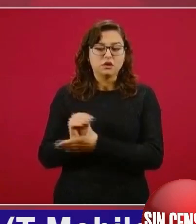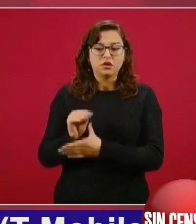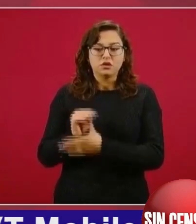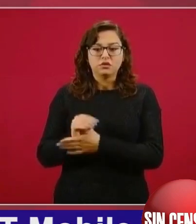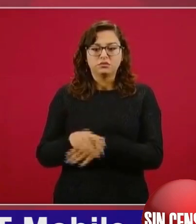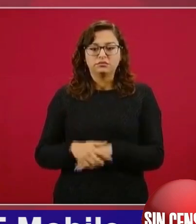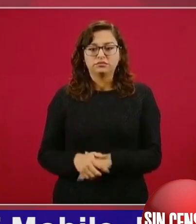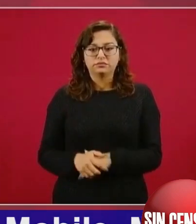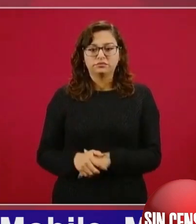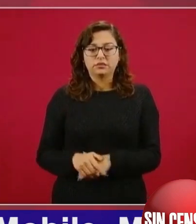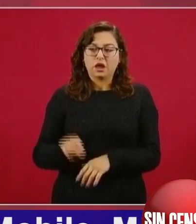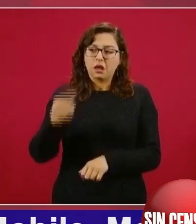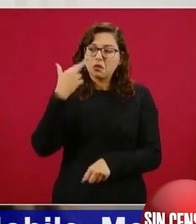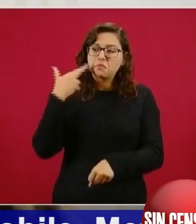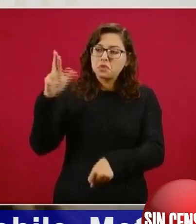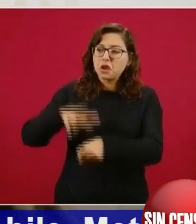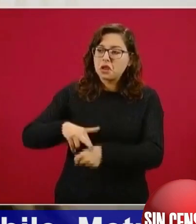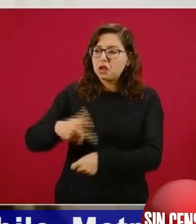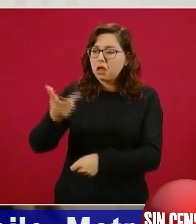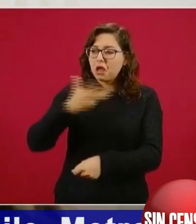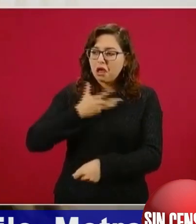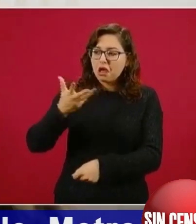no me roban a mí,